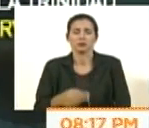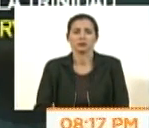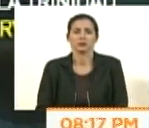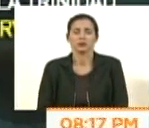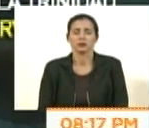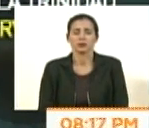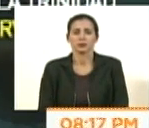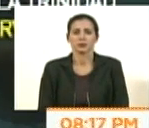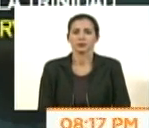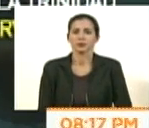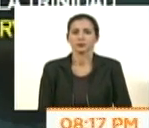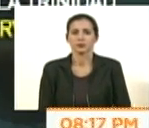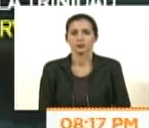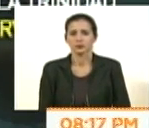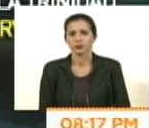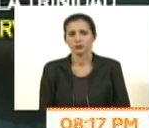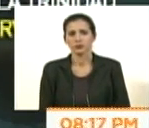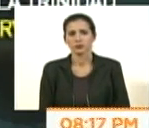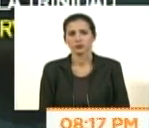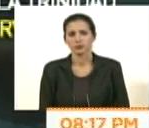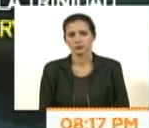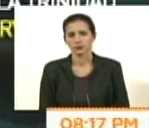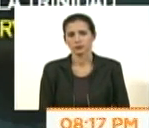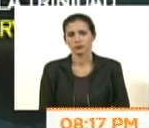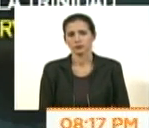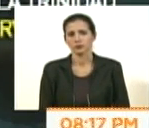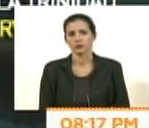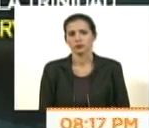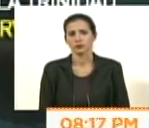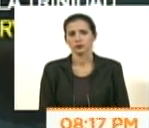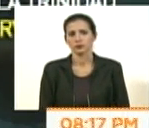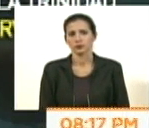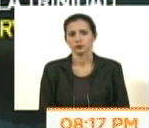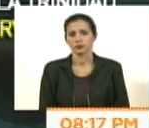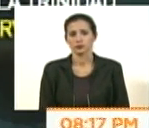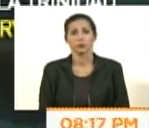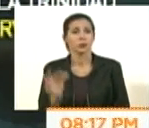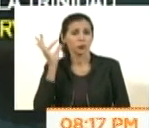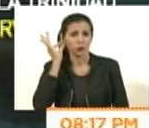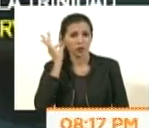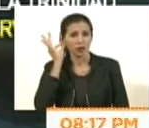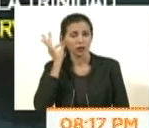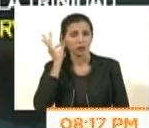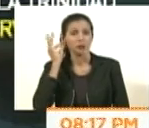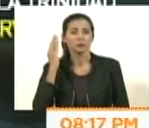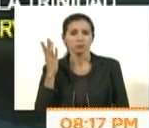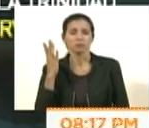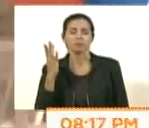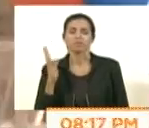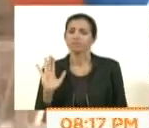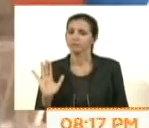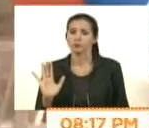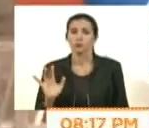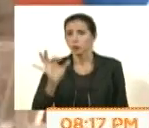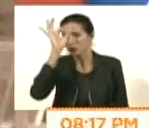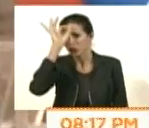zona y que se encuentra en condiciones de pronóstico reservado.